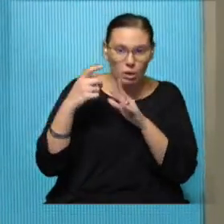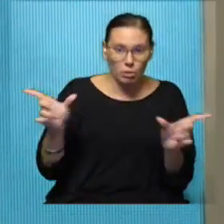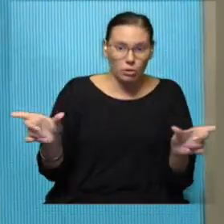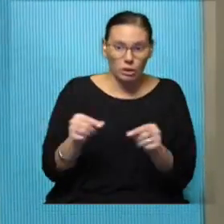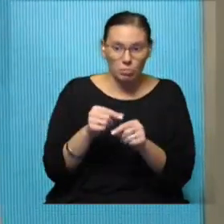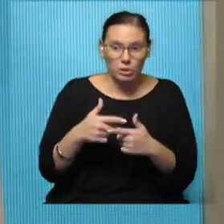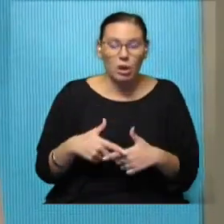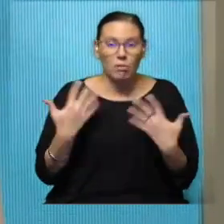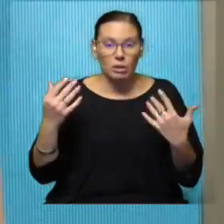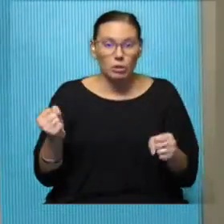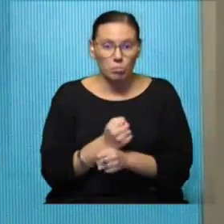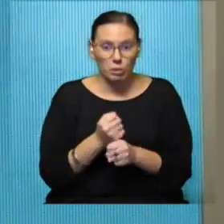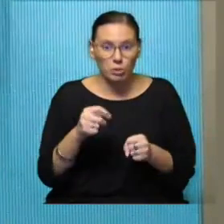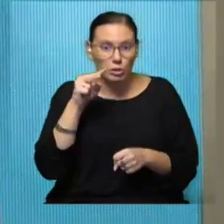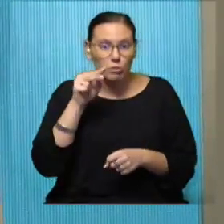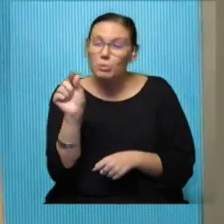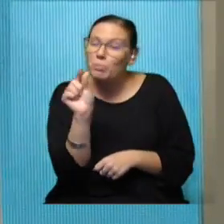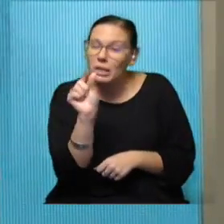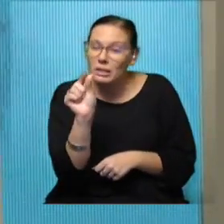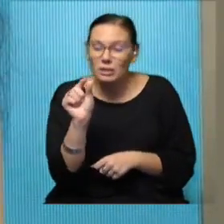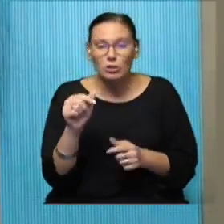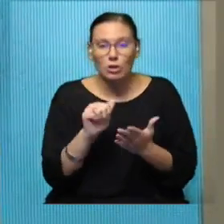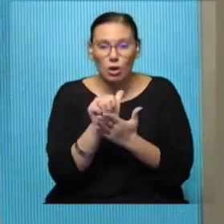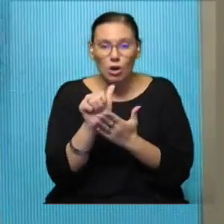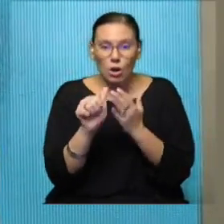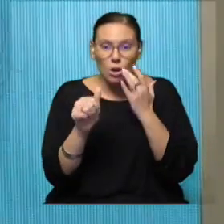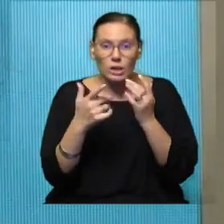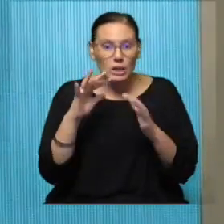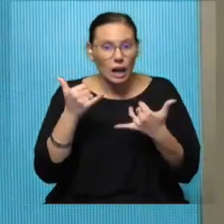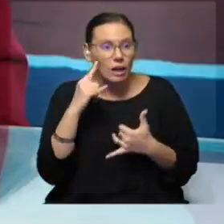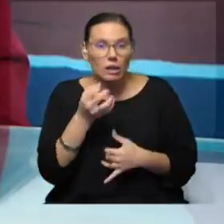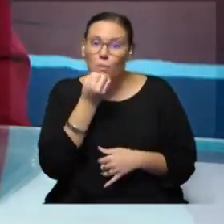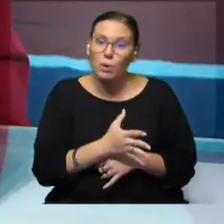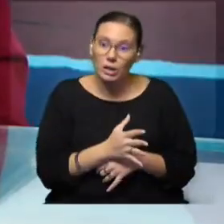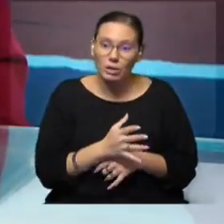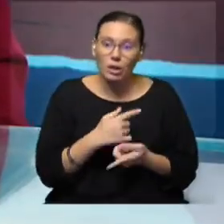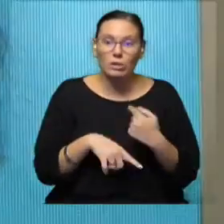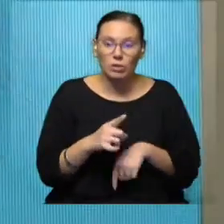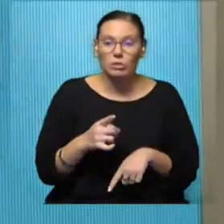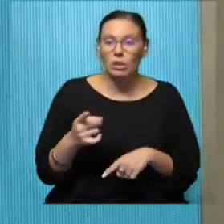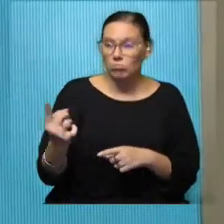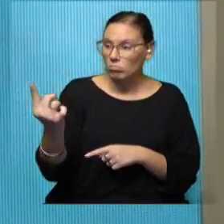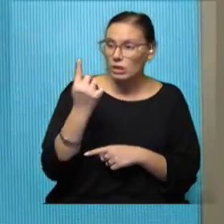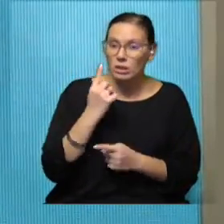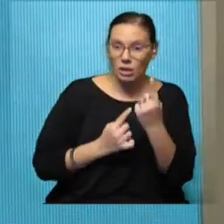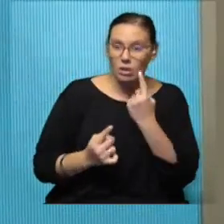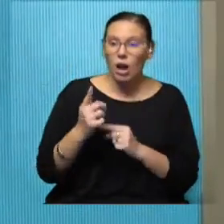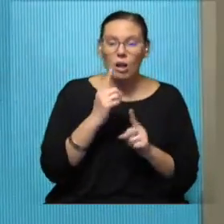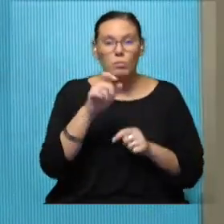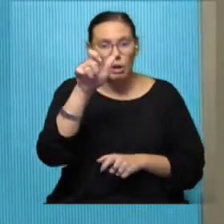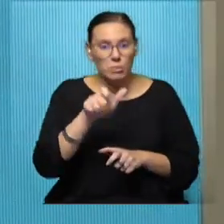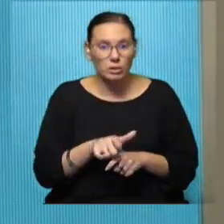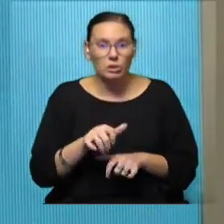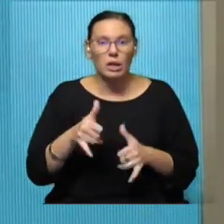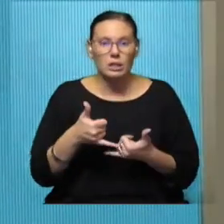el evento de premiación y ellos habían visto un pedazo de nuestro corto y ya les parecía copado. Claro. Entonces se nos acercaron un par de personas que